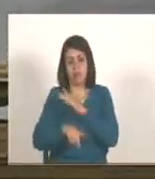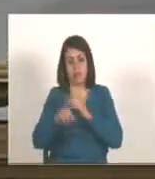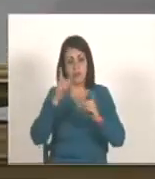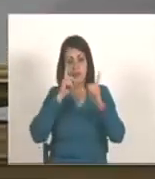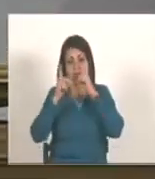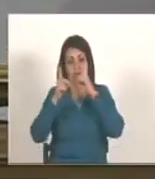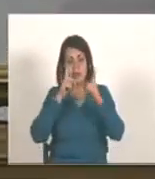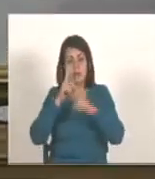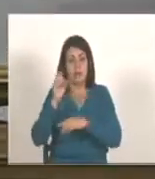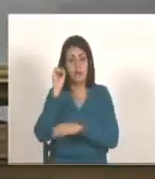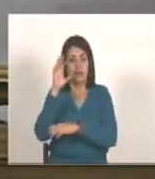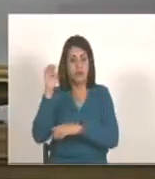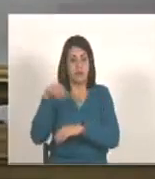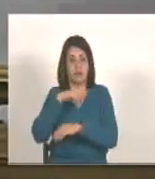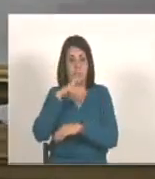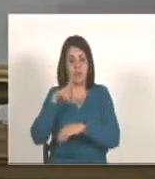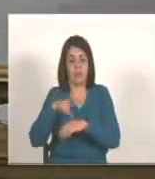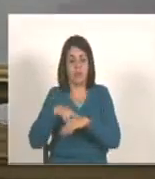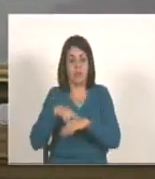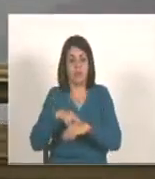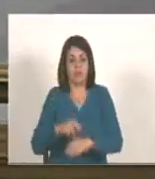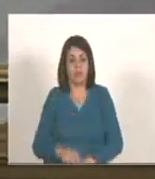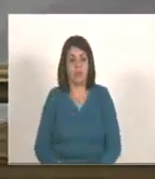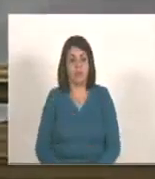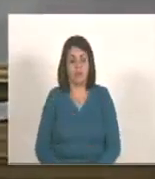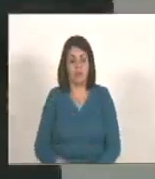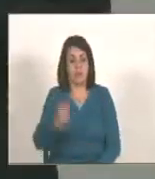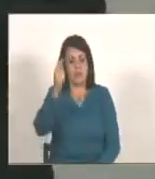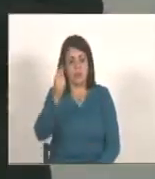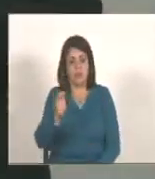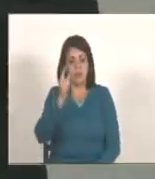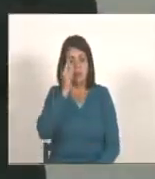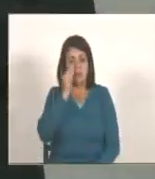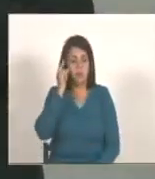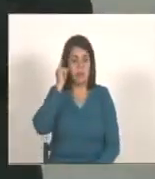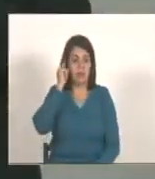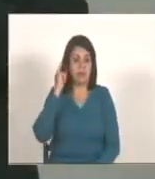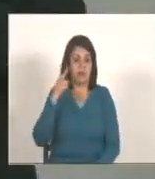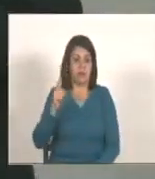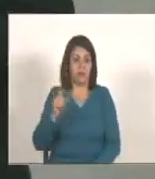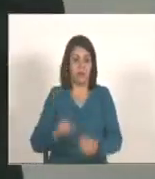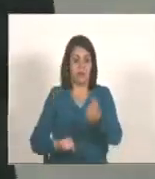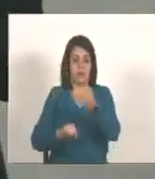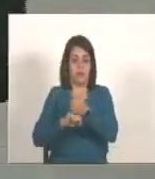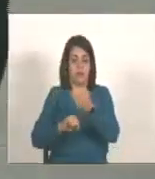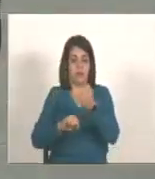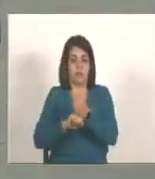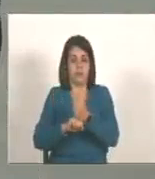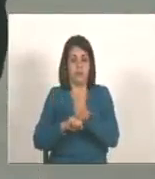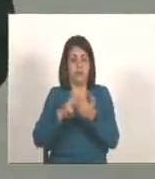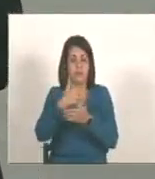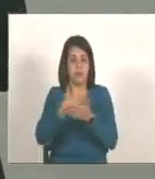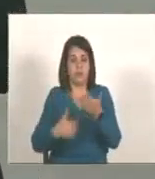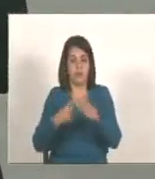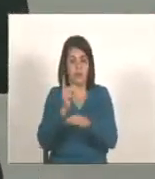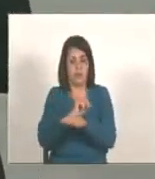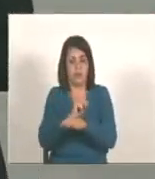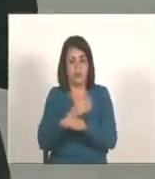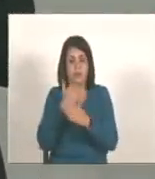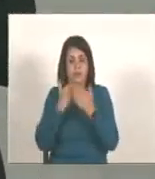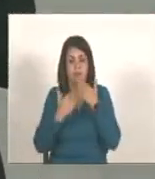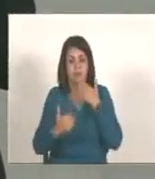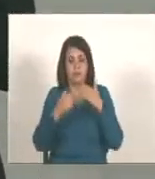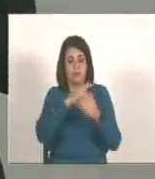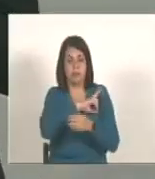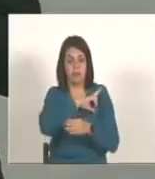Debates de la Asamblea Nacional, las diputadas y diputados que estén a favor de la moción de urgencia solicitada por